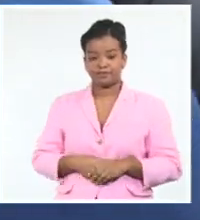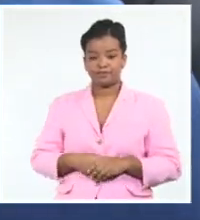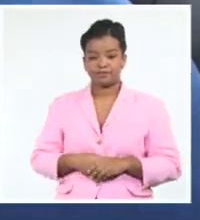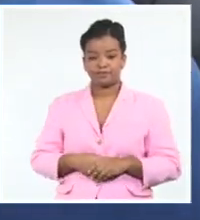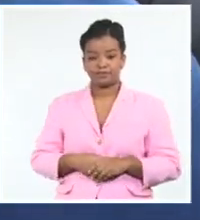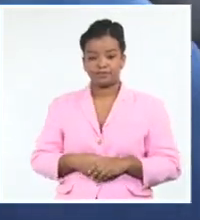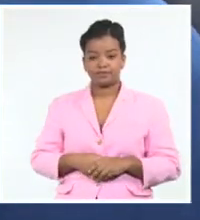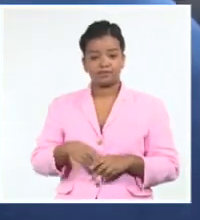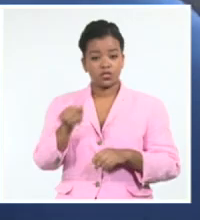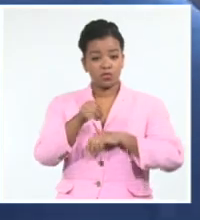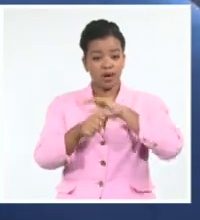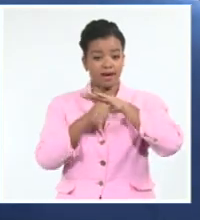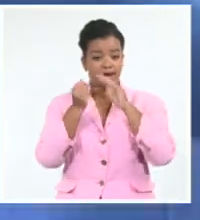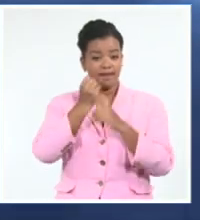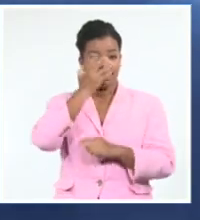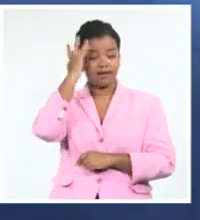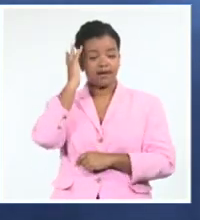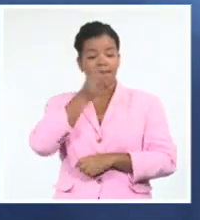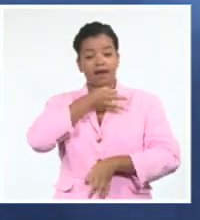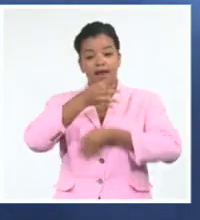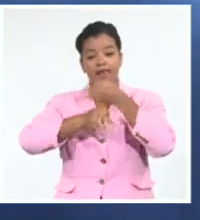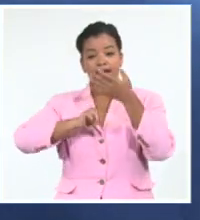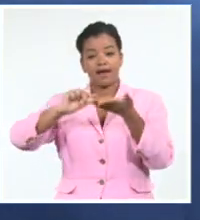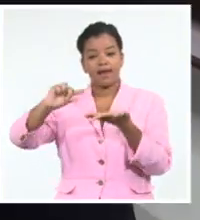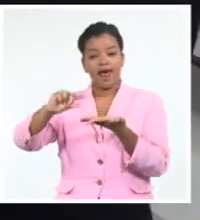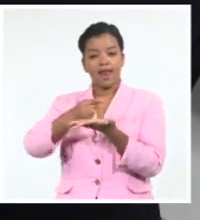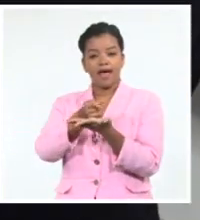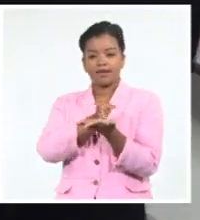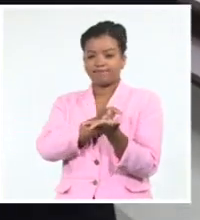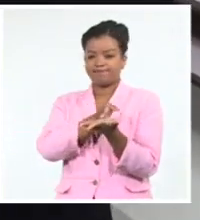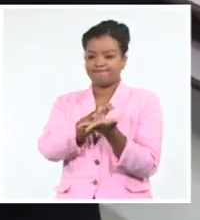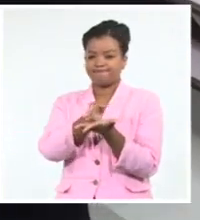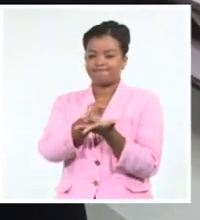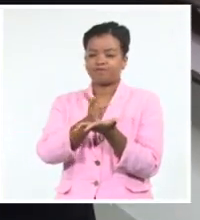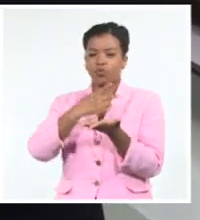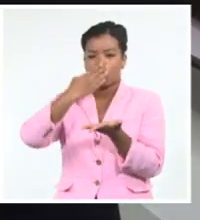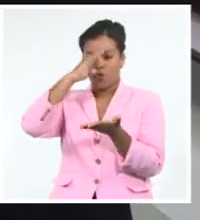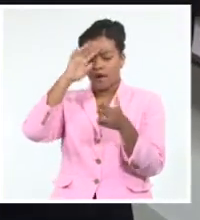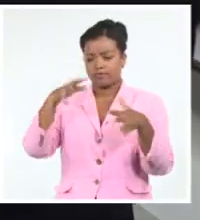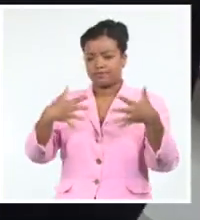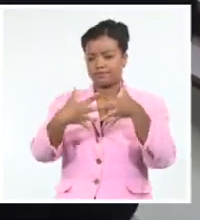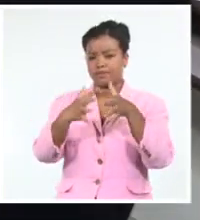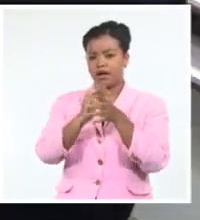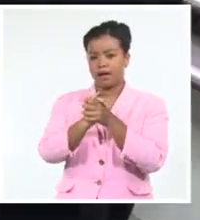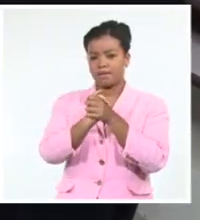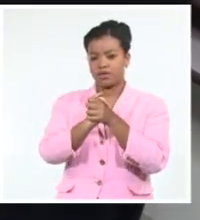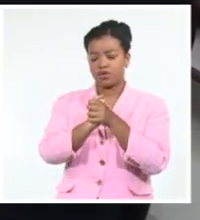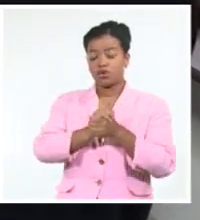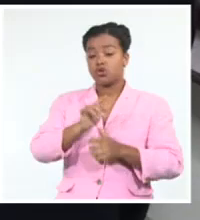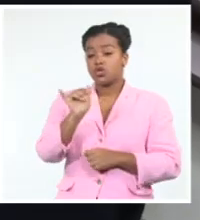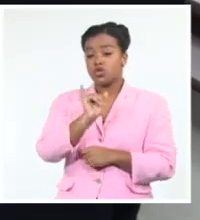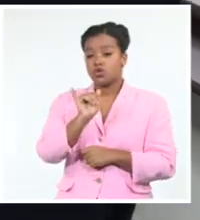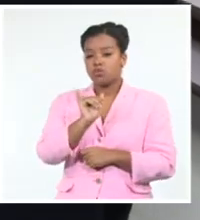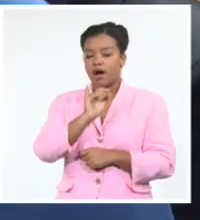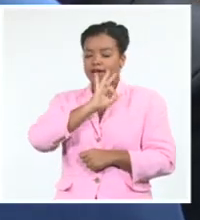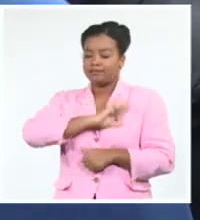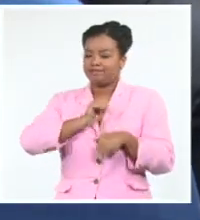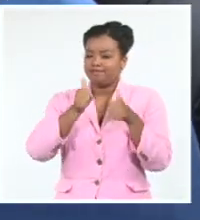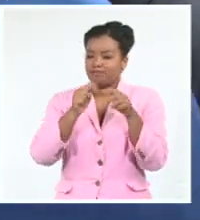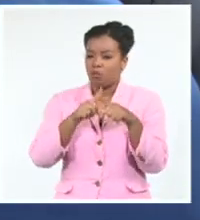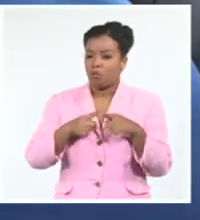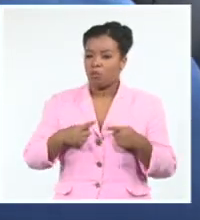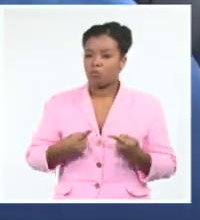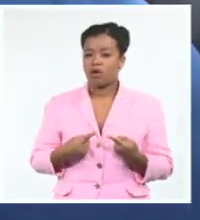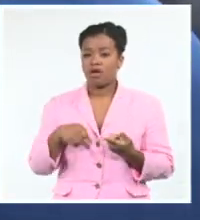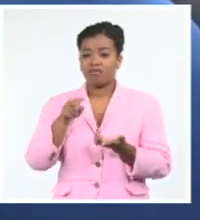vez, Díaz-Canel le expresó que Granada podía seguir contando con Cuba e igualmente le transmitió su satisfacción por realizar